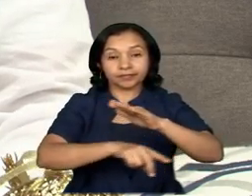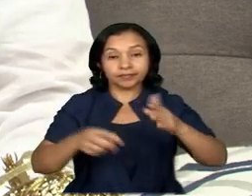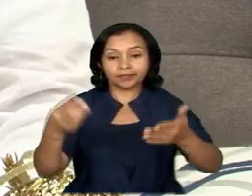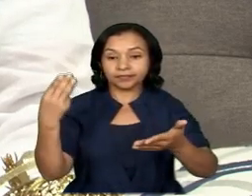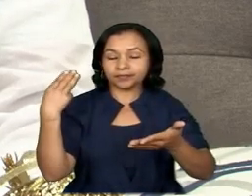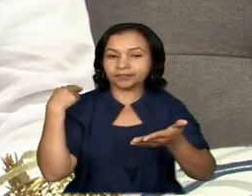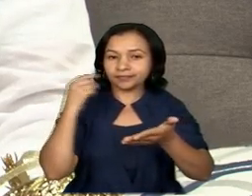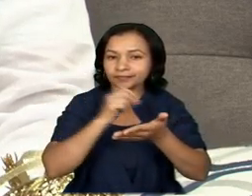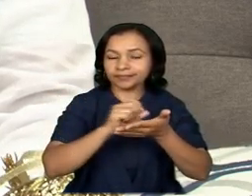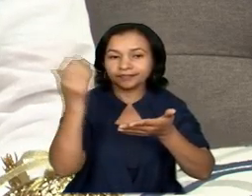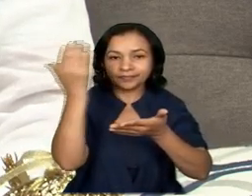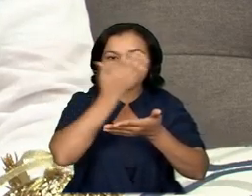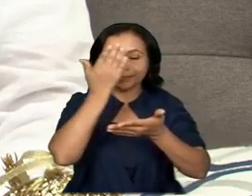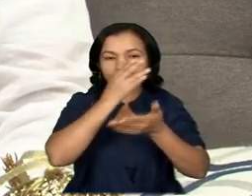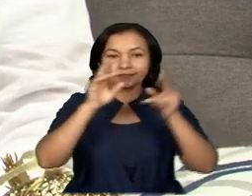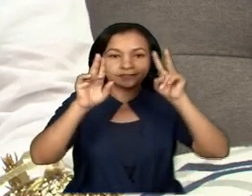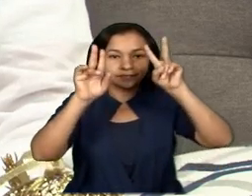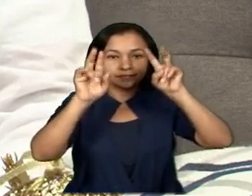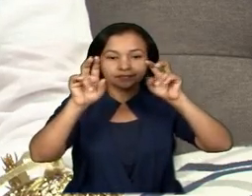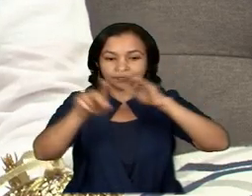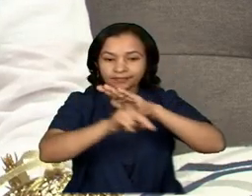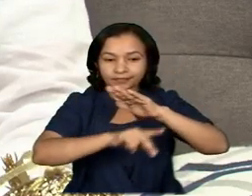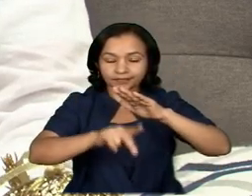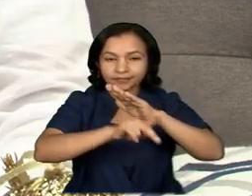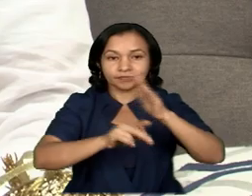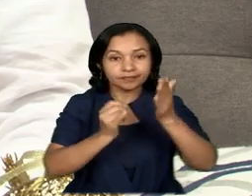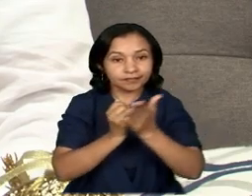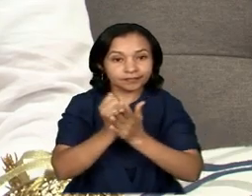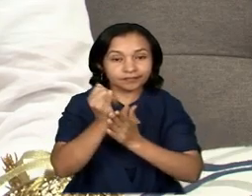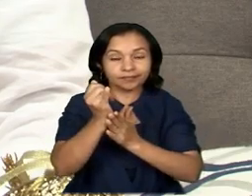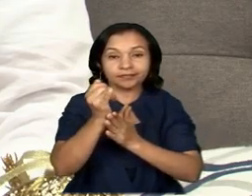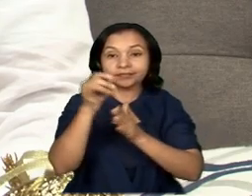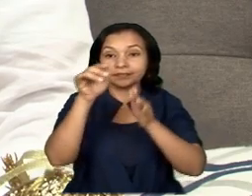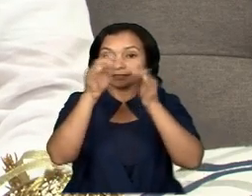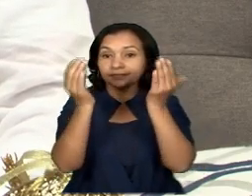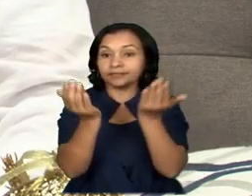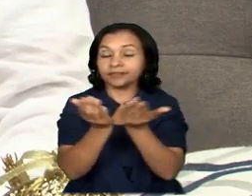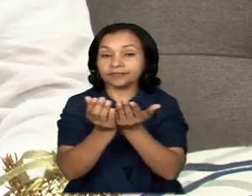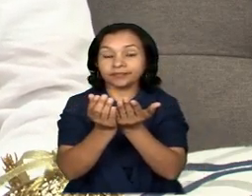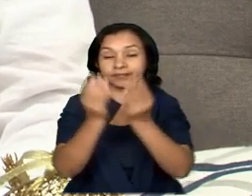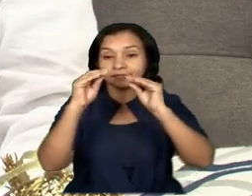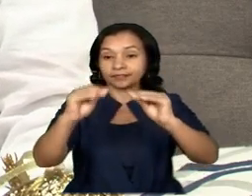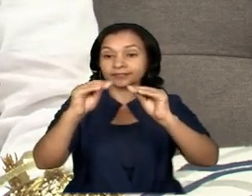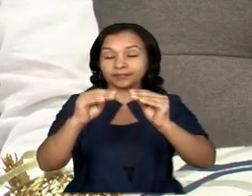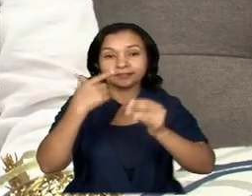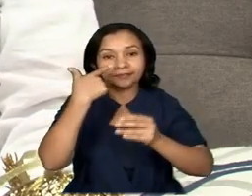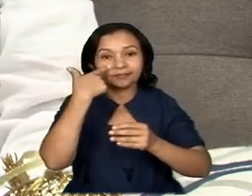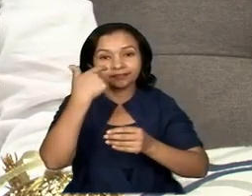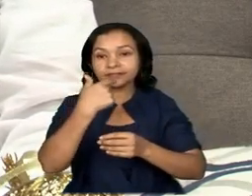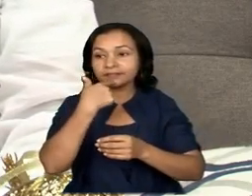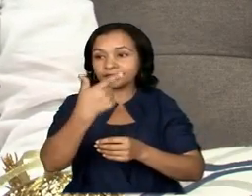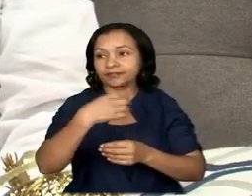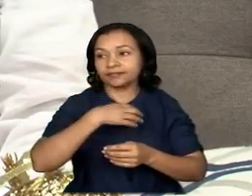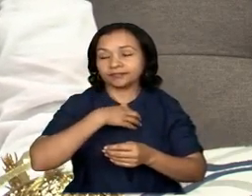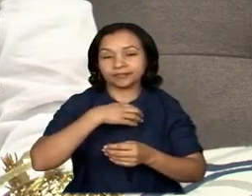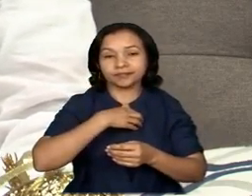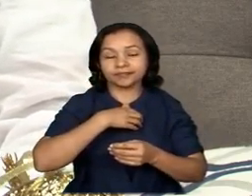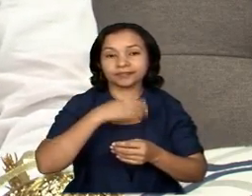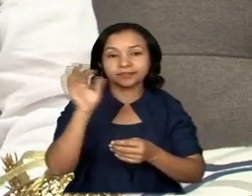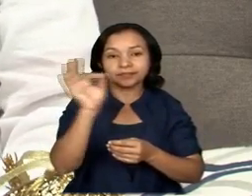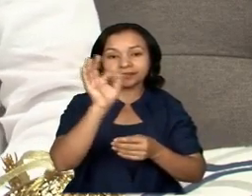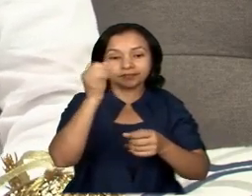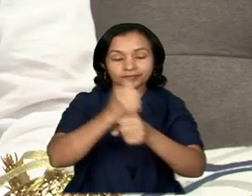estudien preescolar. Y ese es un tema reconocido por la Alianza Mundial de la Educación. En fin, entonces lo que desde el punto de vista estratégico